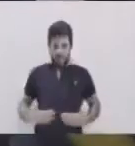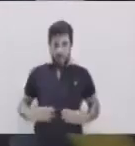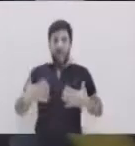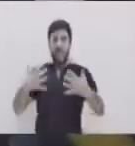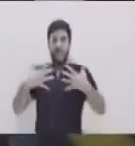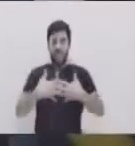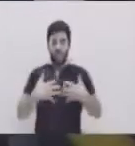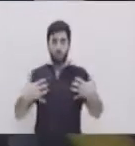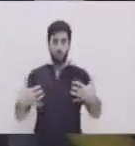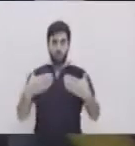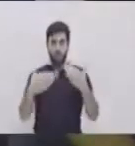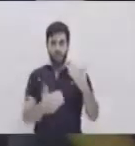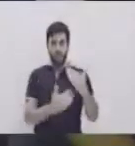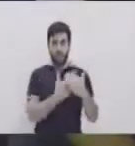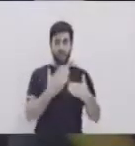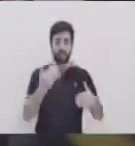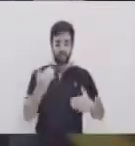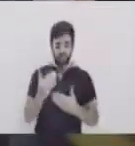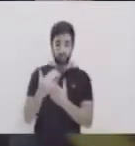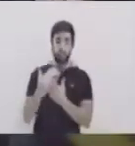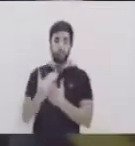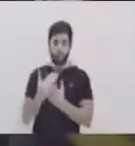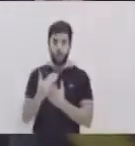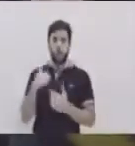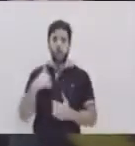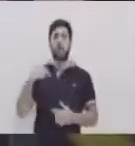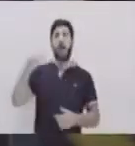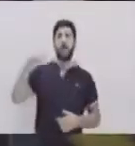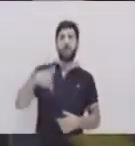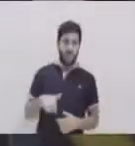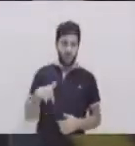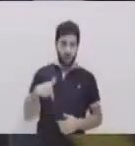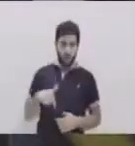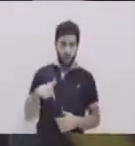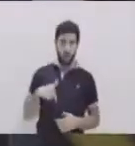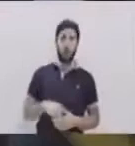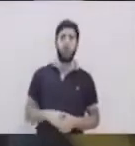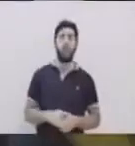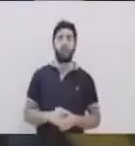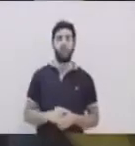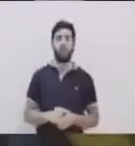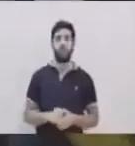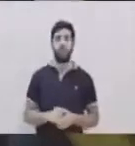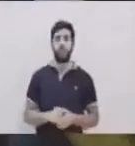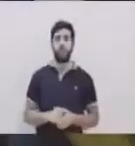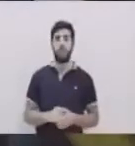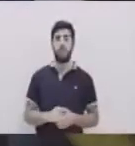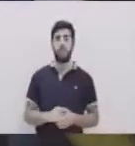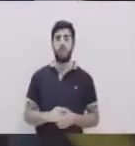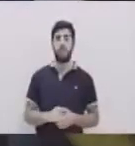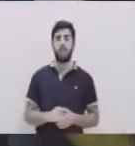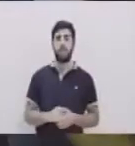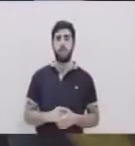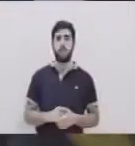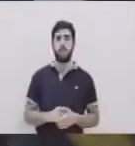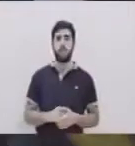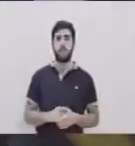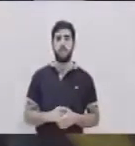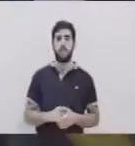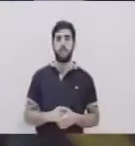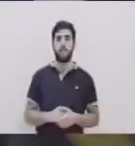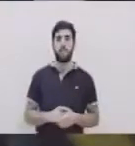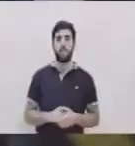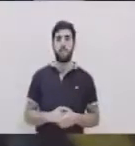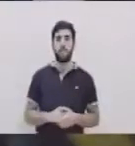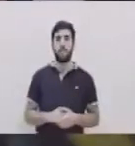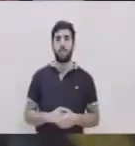queda por acá. ¿Y una qué de es las costillas. emisión de sonido? ¿Qué? Emisión de sonido, resonancia. ¿De? De